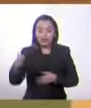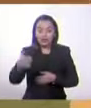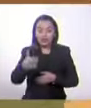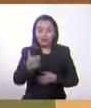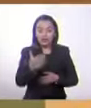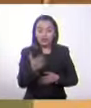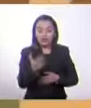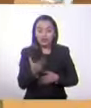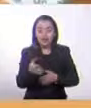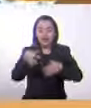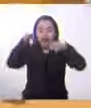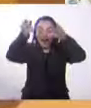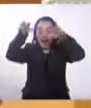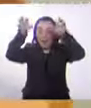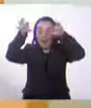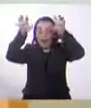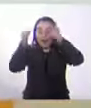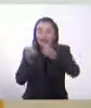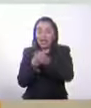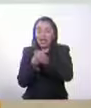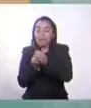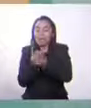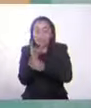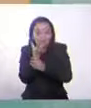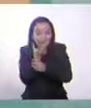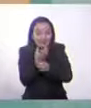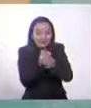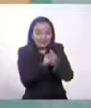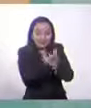Agüita para mis maticas. ¡Qué alegría!